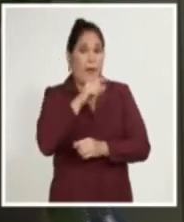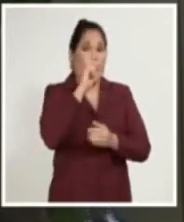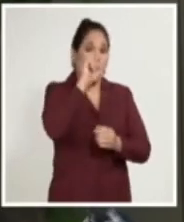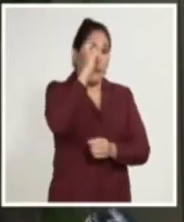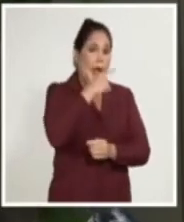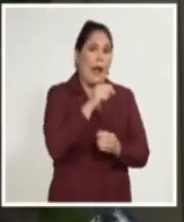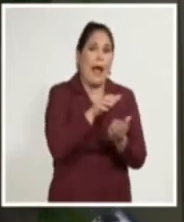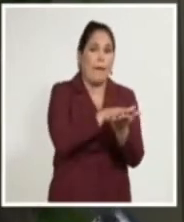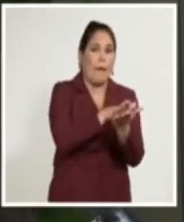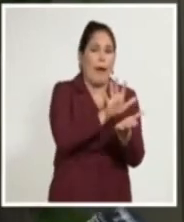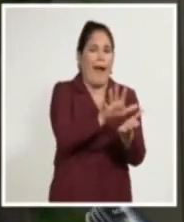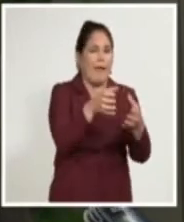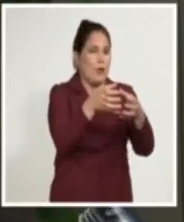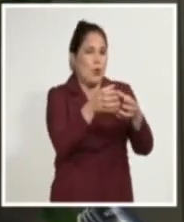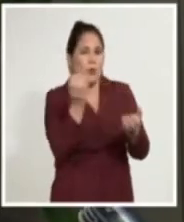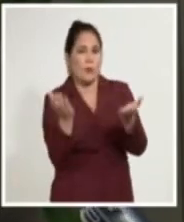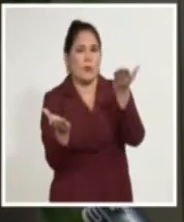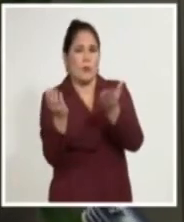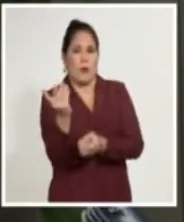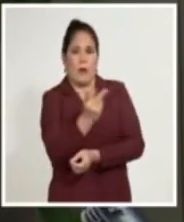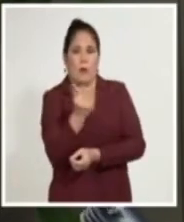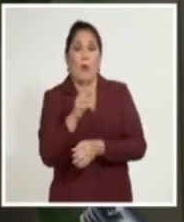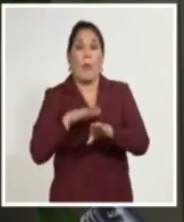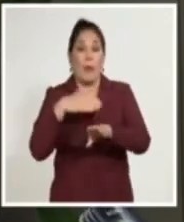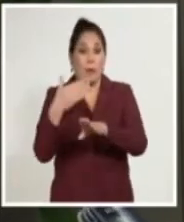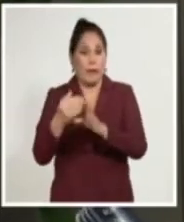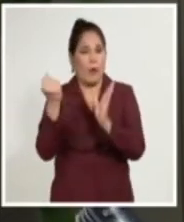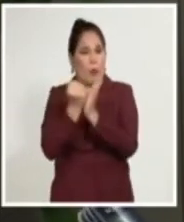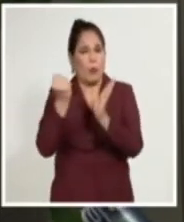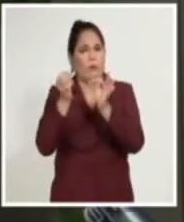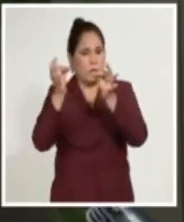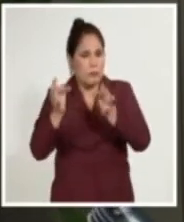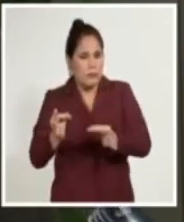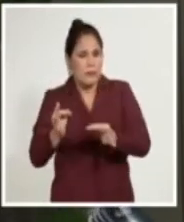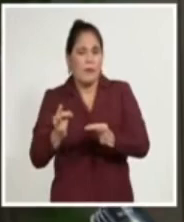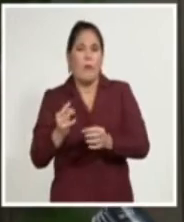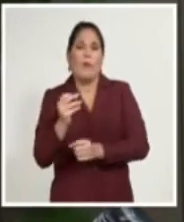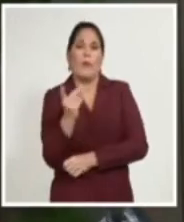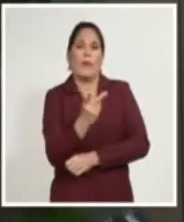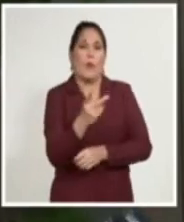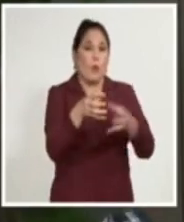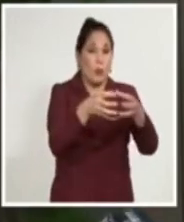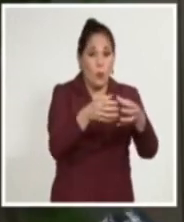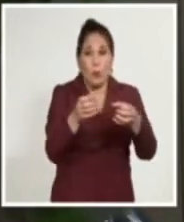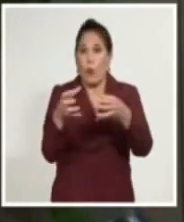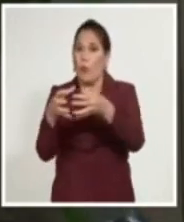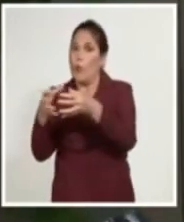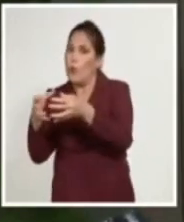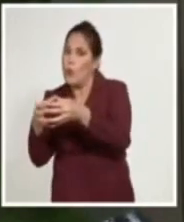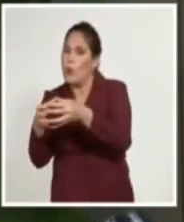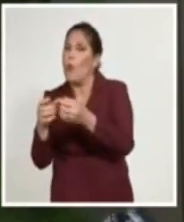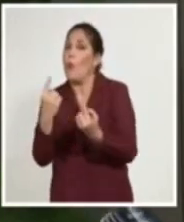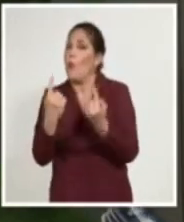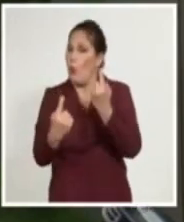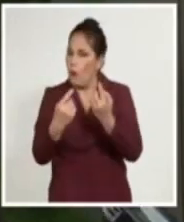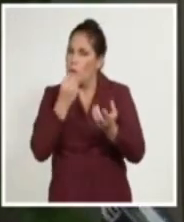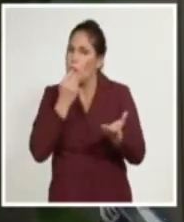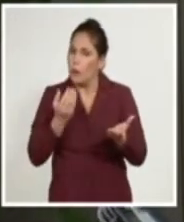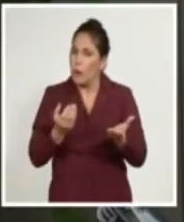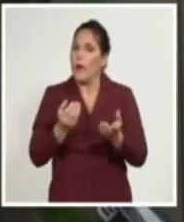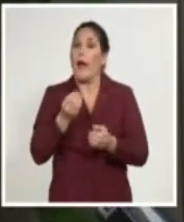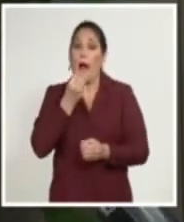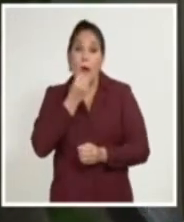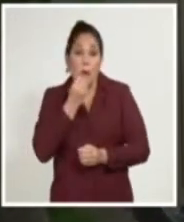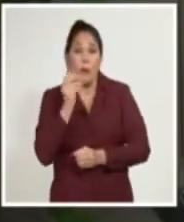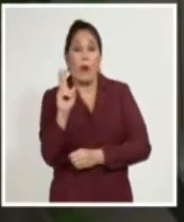la solicitud del autorizo de uso en estos dos nichos, es decir, como refuerzo del esquema normal de